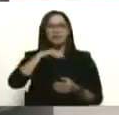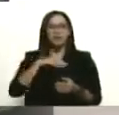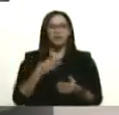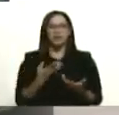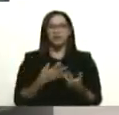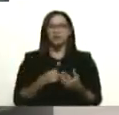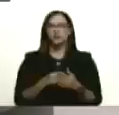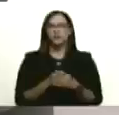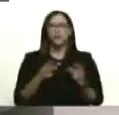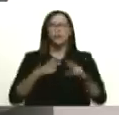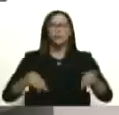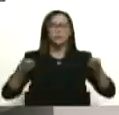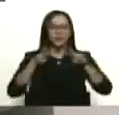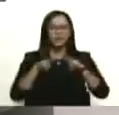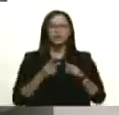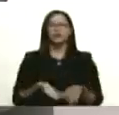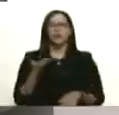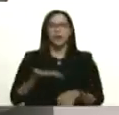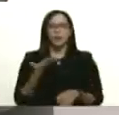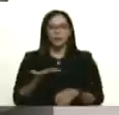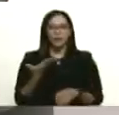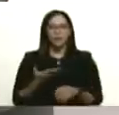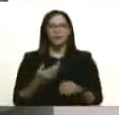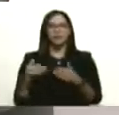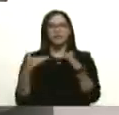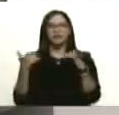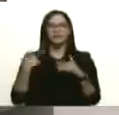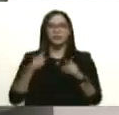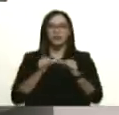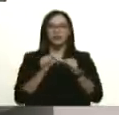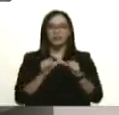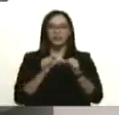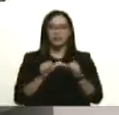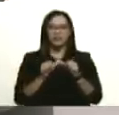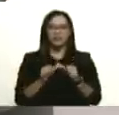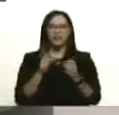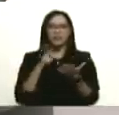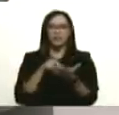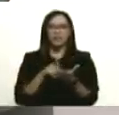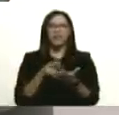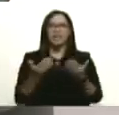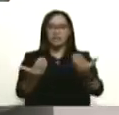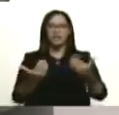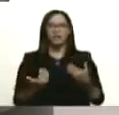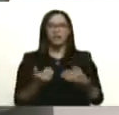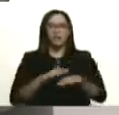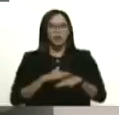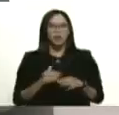herramienta fundamental para dar las batallas que tenemos que seguir dando en el presente y las que vienen, porque